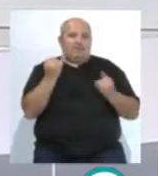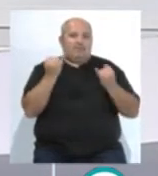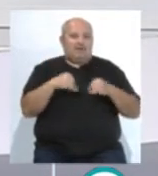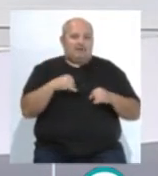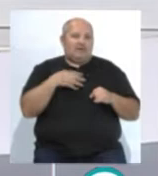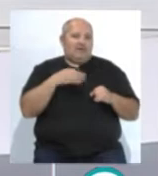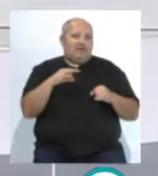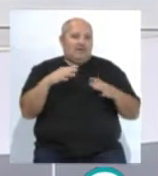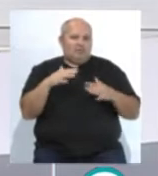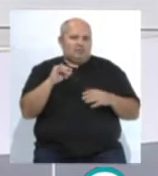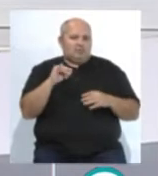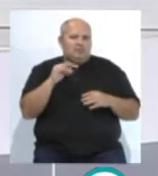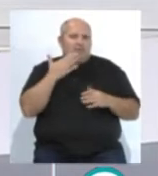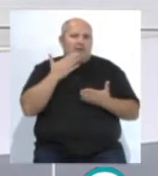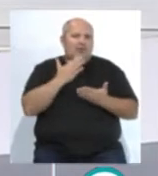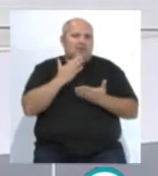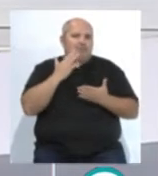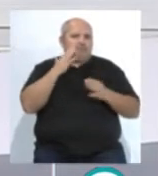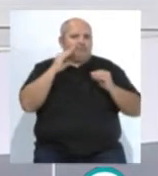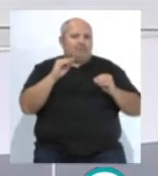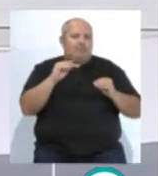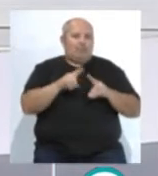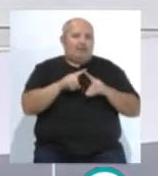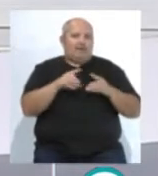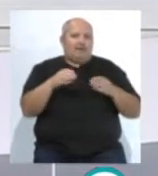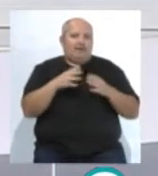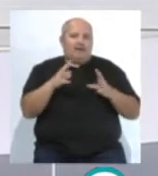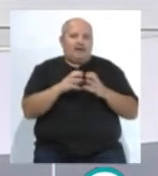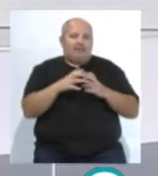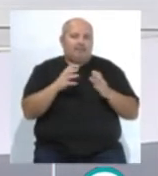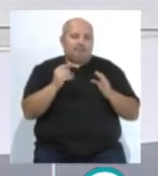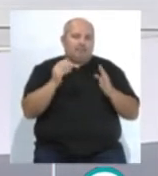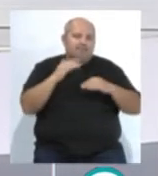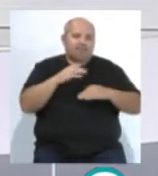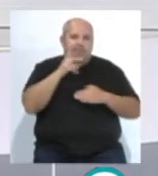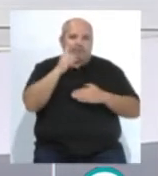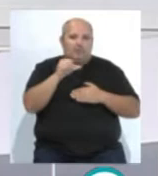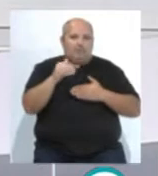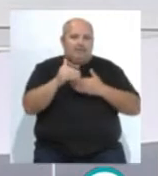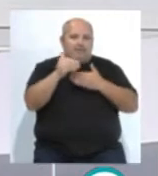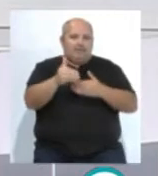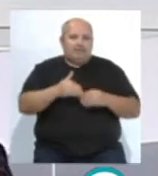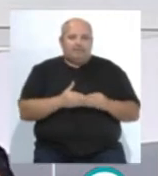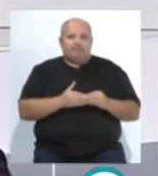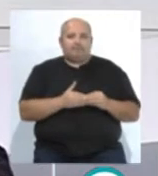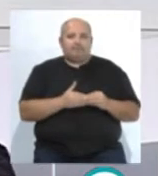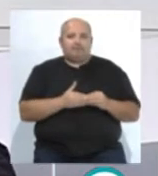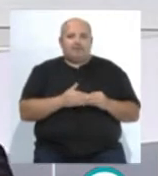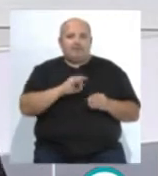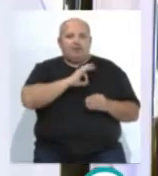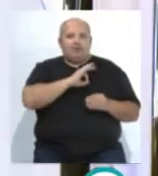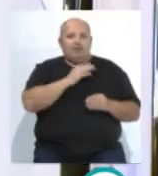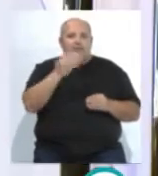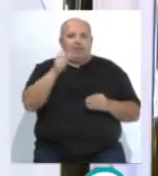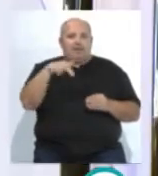fiesta del fútbol, lo fue, pero sin esa guinda de los aficionados del Granada Club de Fútbol. Don Francisco Baena,